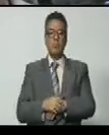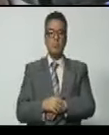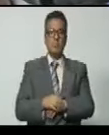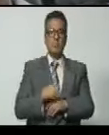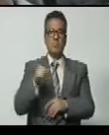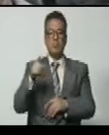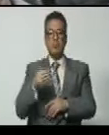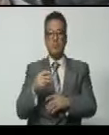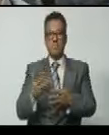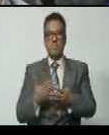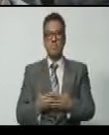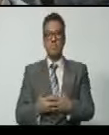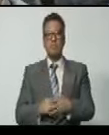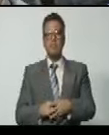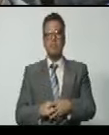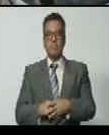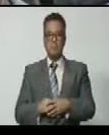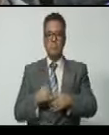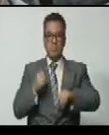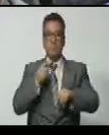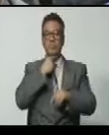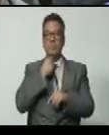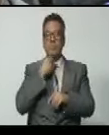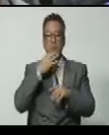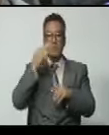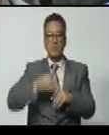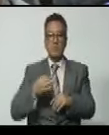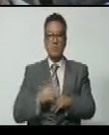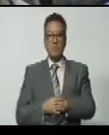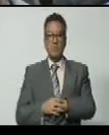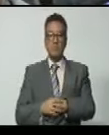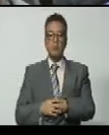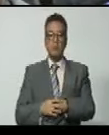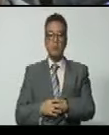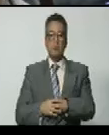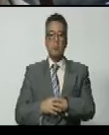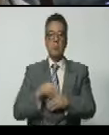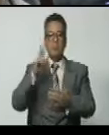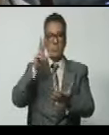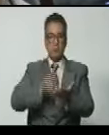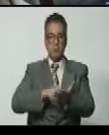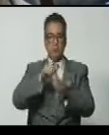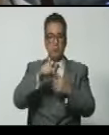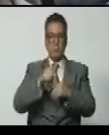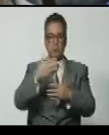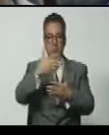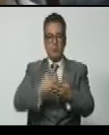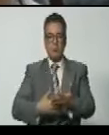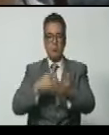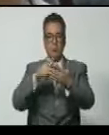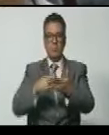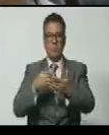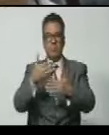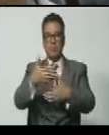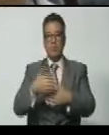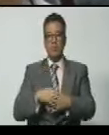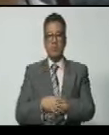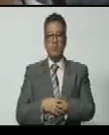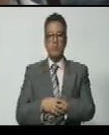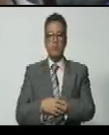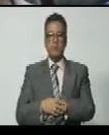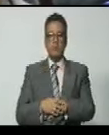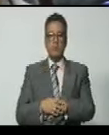tuvimos el placer, realmente es un placer, de aprobar el informe presentado